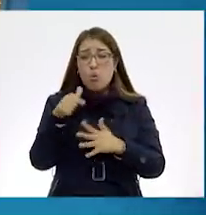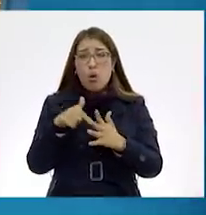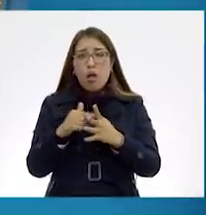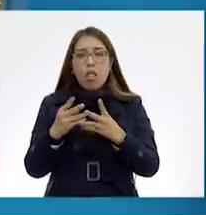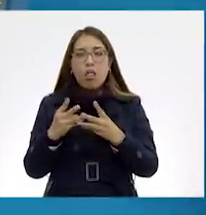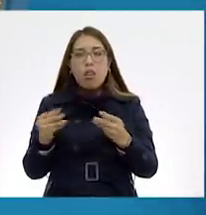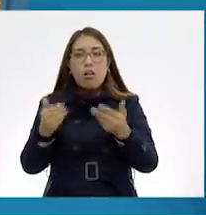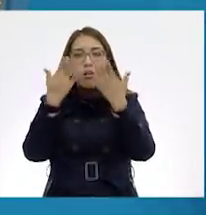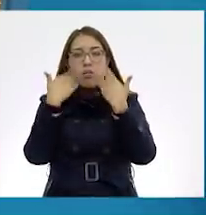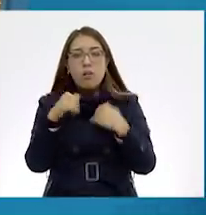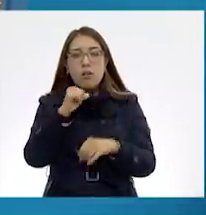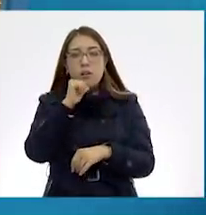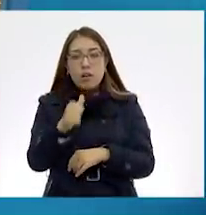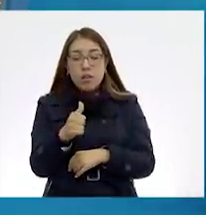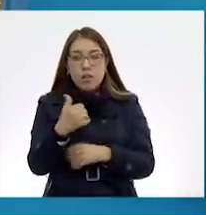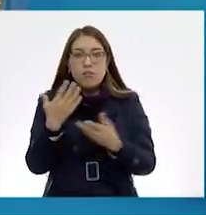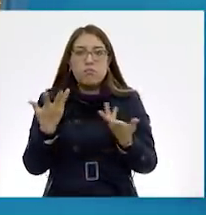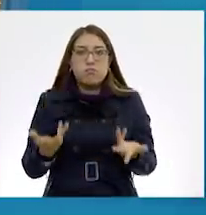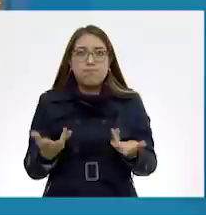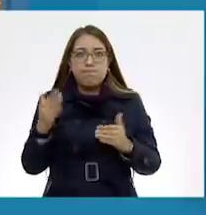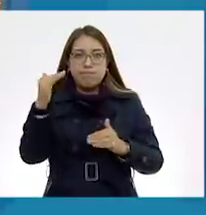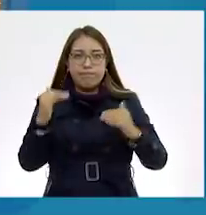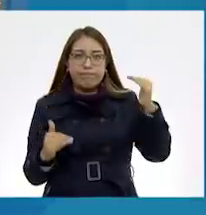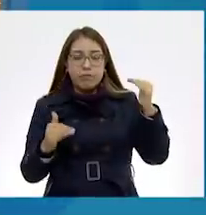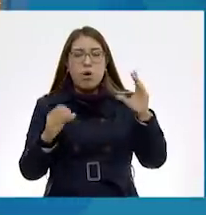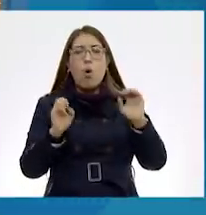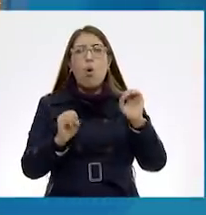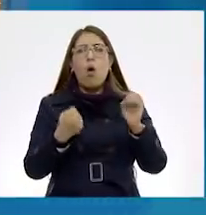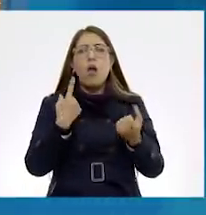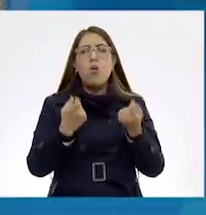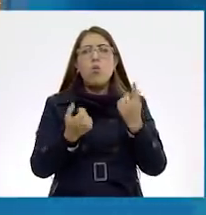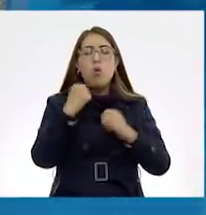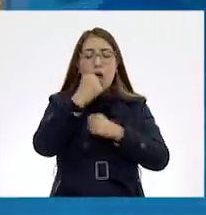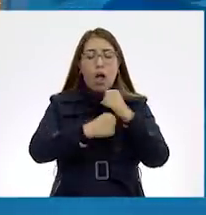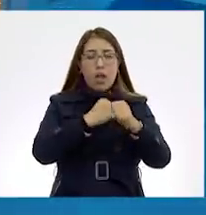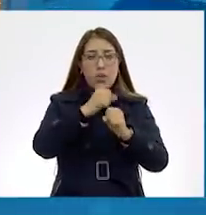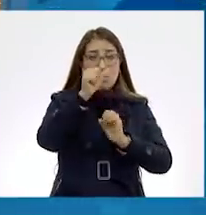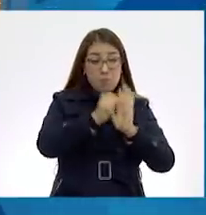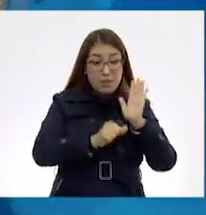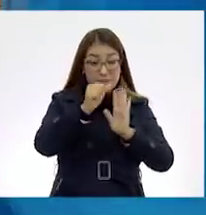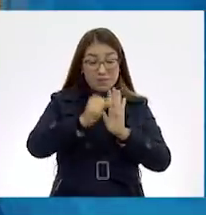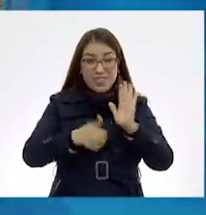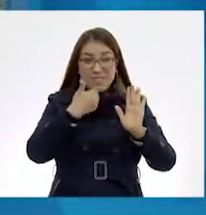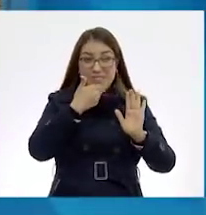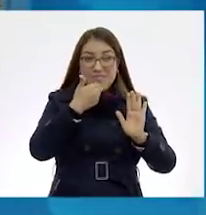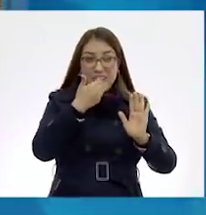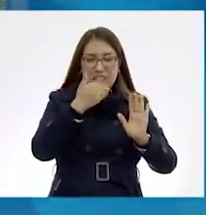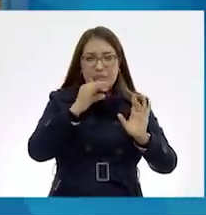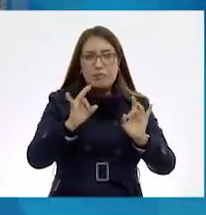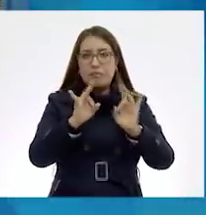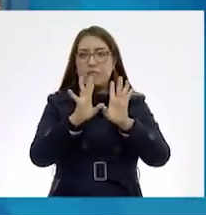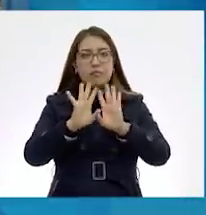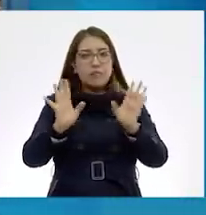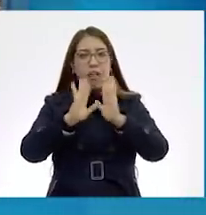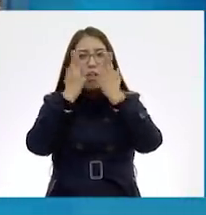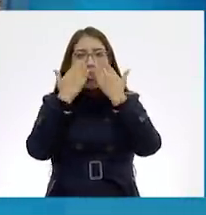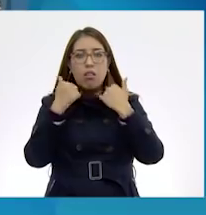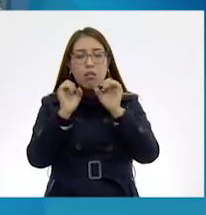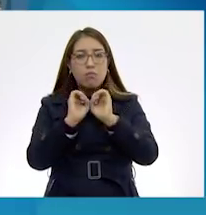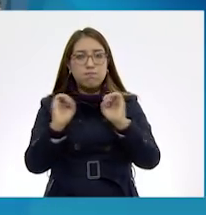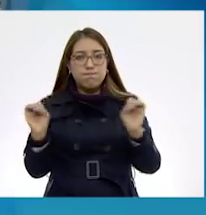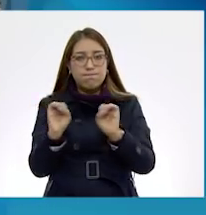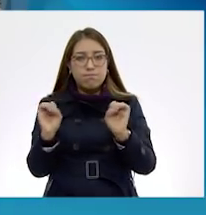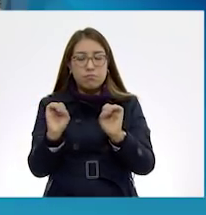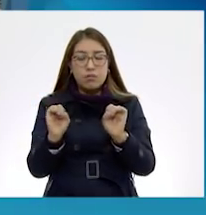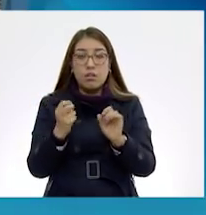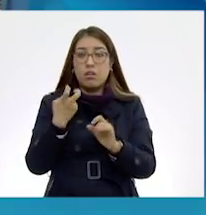hay, o meses en los que sí hay, pero en otros en los que no. Una disponibilidad